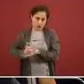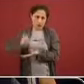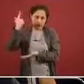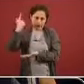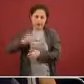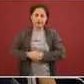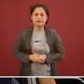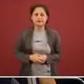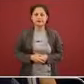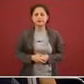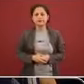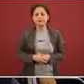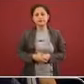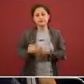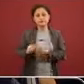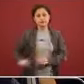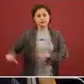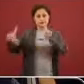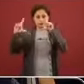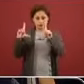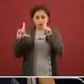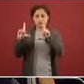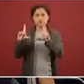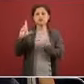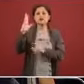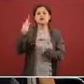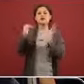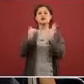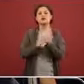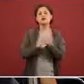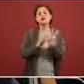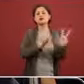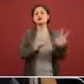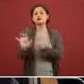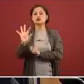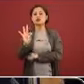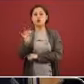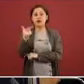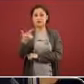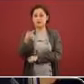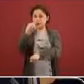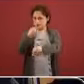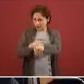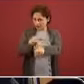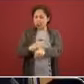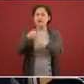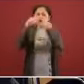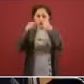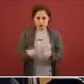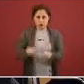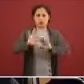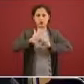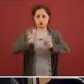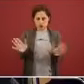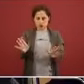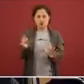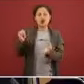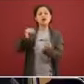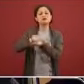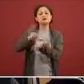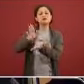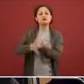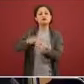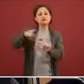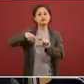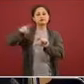Esta es la distribución de los 5.847 casos confirmados, solamente son esos casos, de acuerdo a